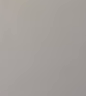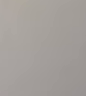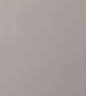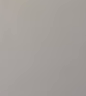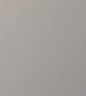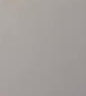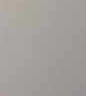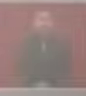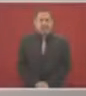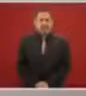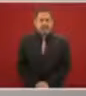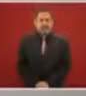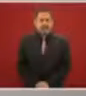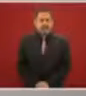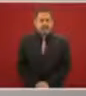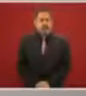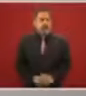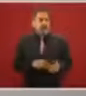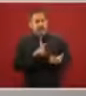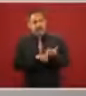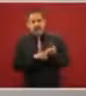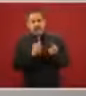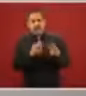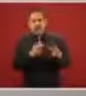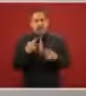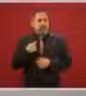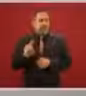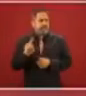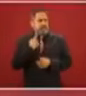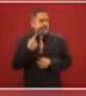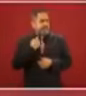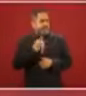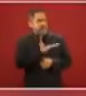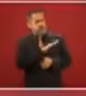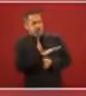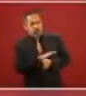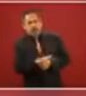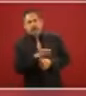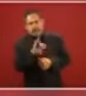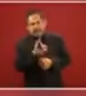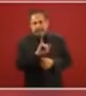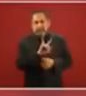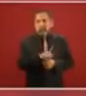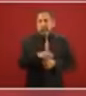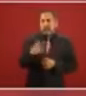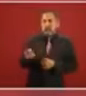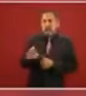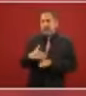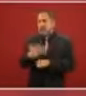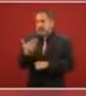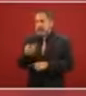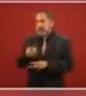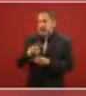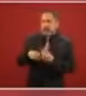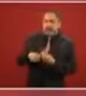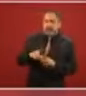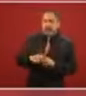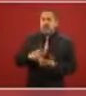social que produjo la política neoliberal. Hay